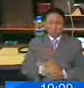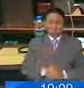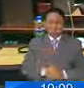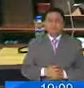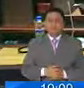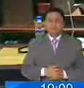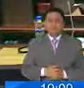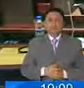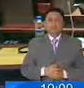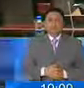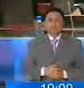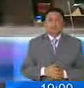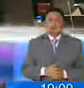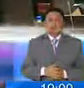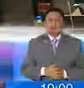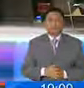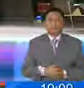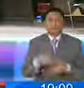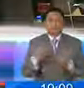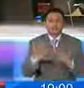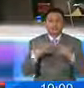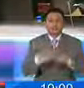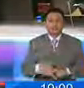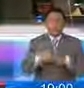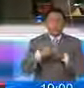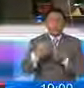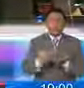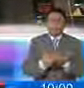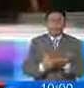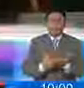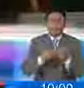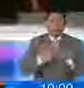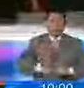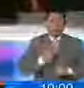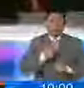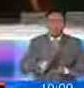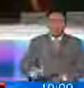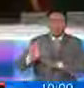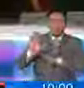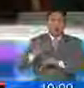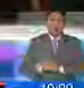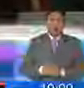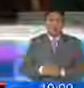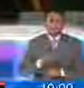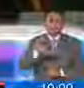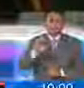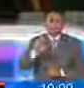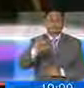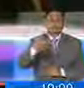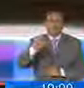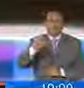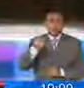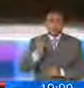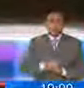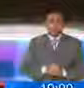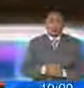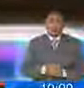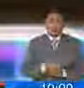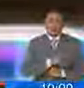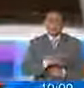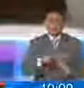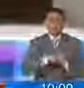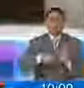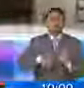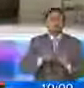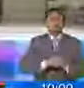al doctor. Apenas arrancaba la sesión en la que tomaba juramento Carlos Vaca Mancheno como nuevo fiscal, y las legisladoras Cristina